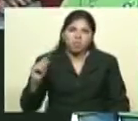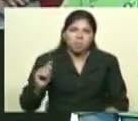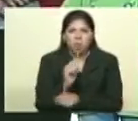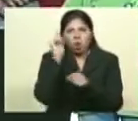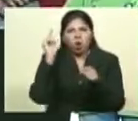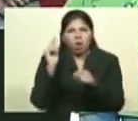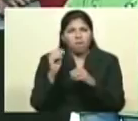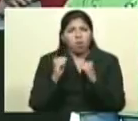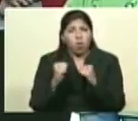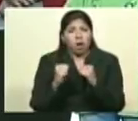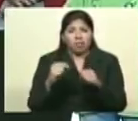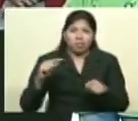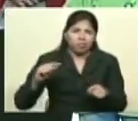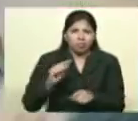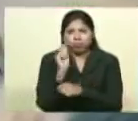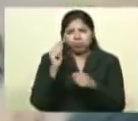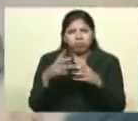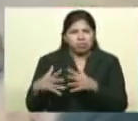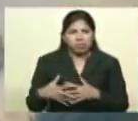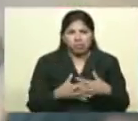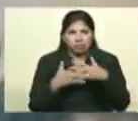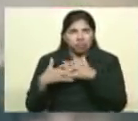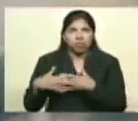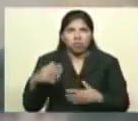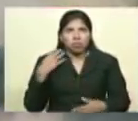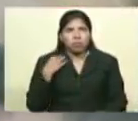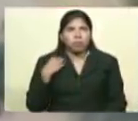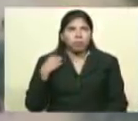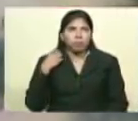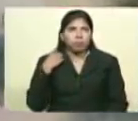en toda su expresión, en toda su magnitud